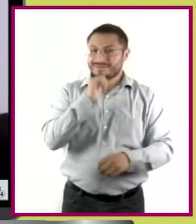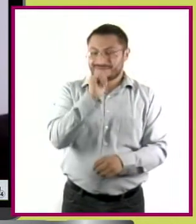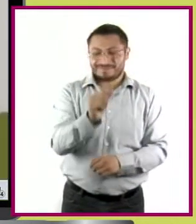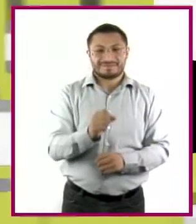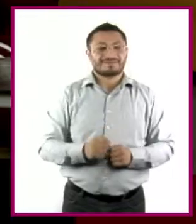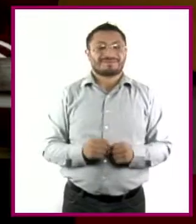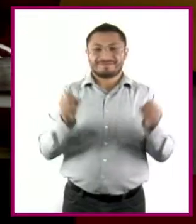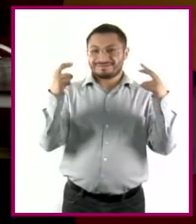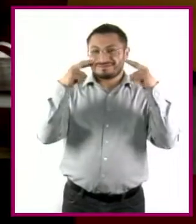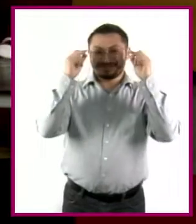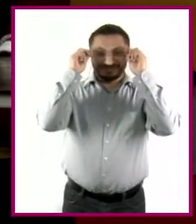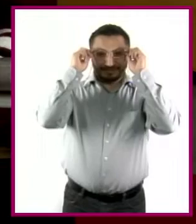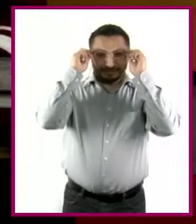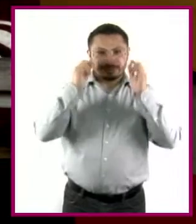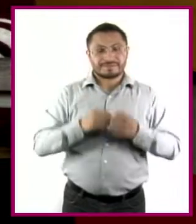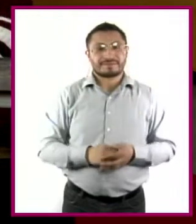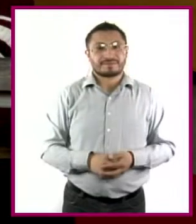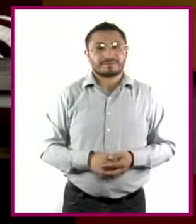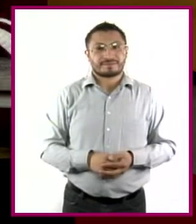Hasta luego.